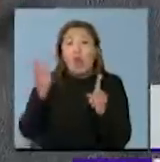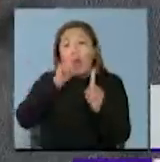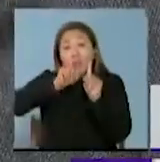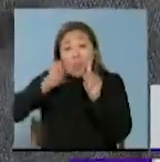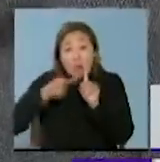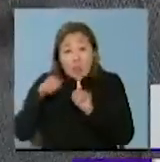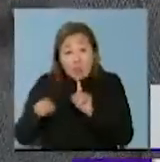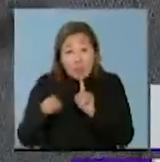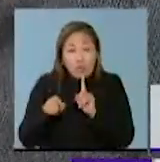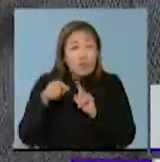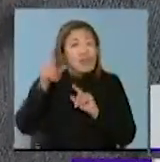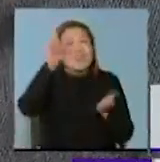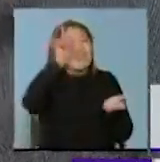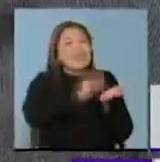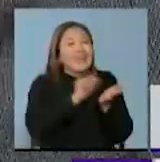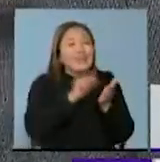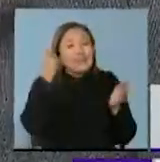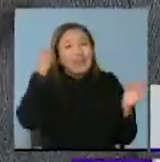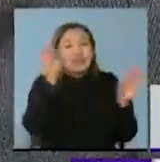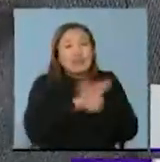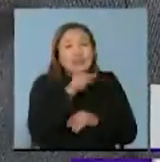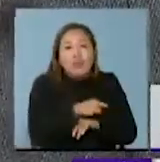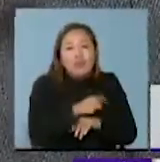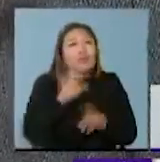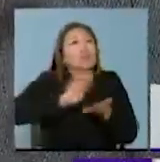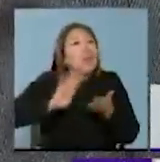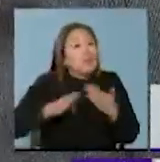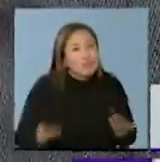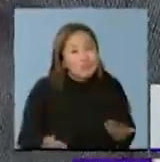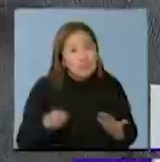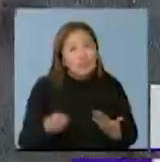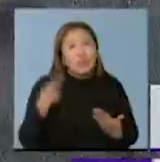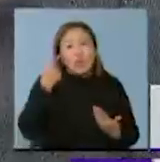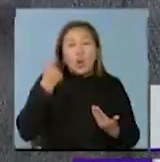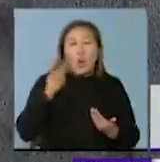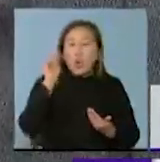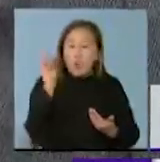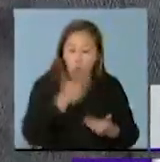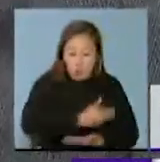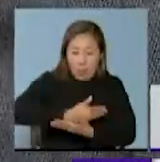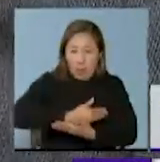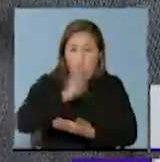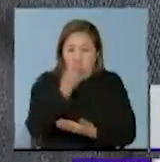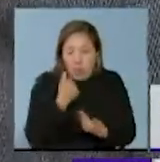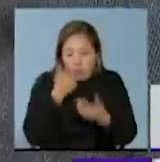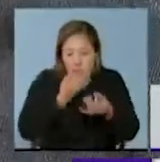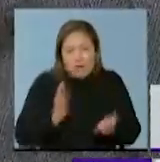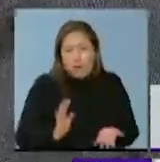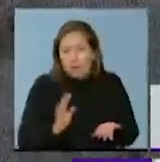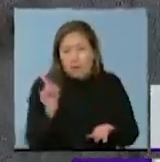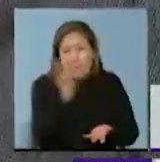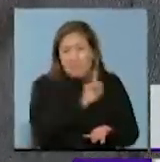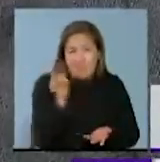nuestros legisladores están en deuda con eso. Pero no poniendo a la muerte del bebé como posibilidad de